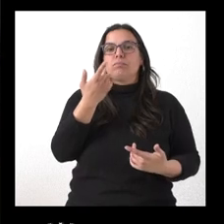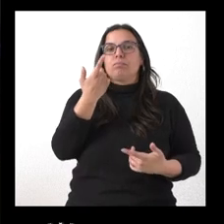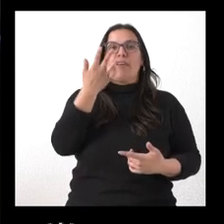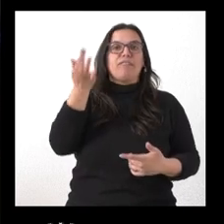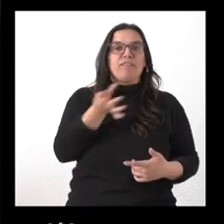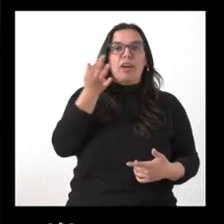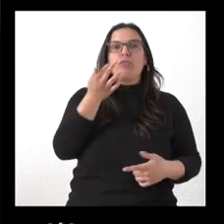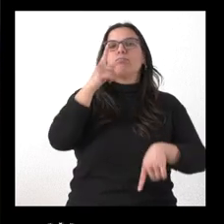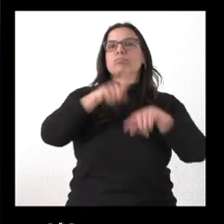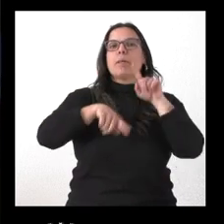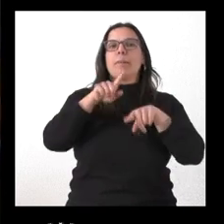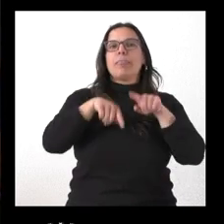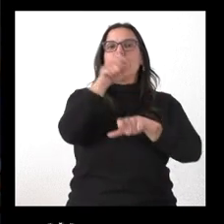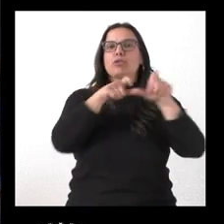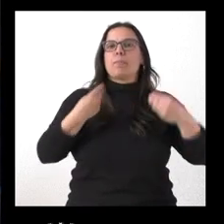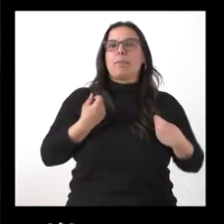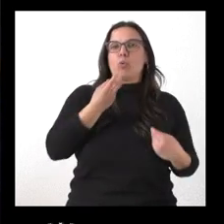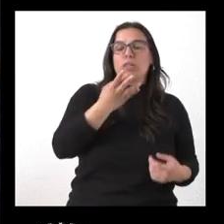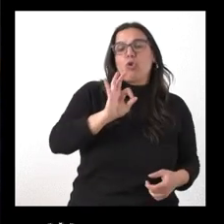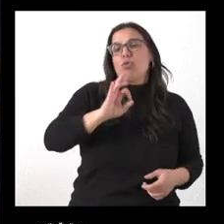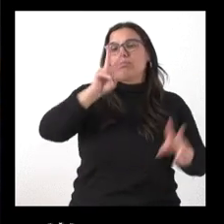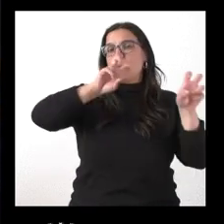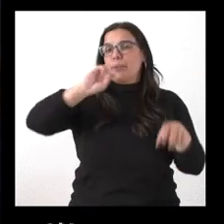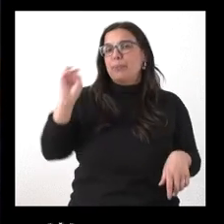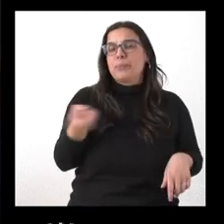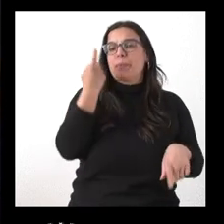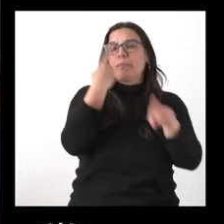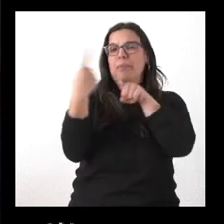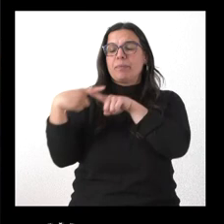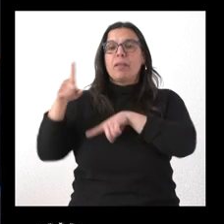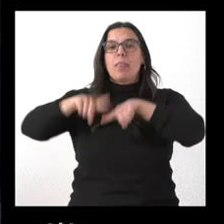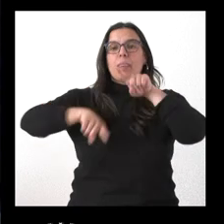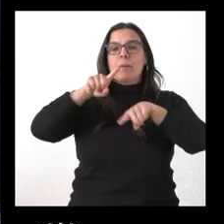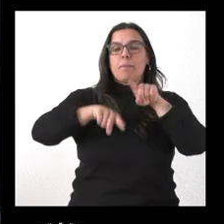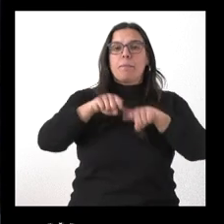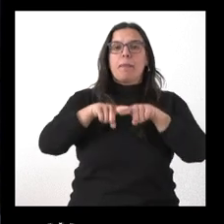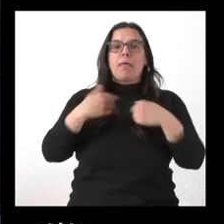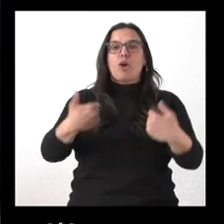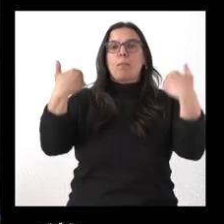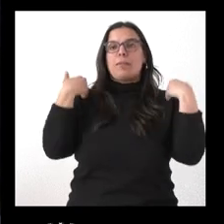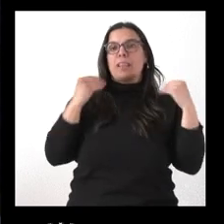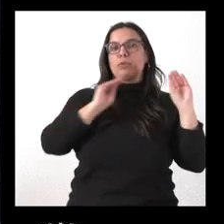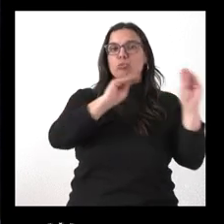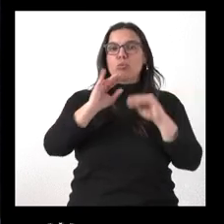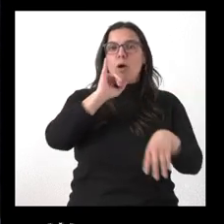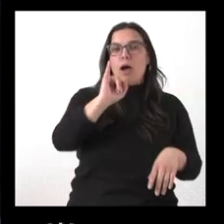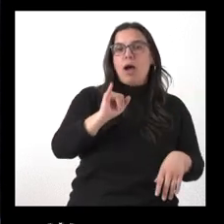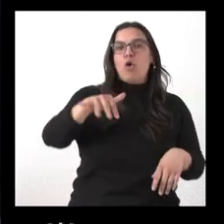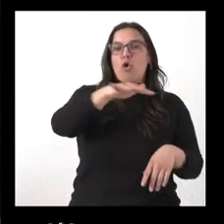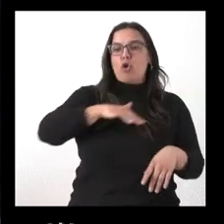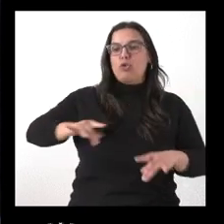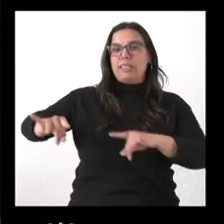ser la población o pueden ser distintos aspectos en relación a las el ejercicio de las competencias municipales la superficie